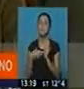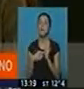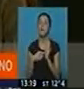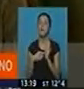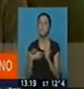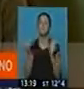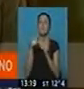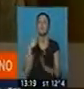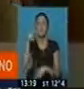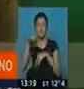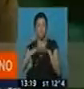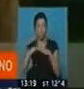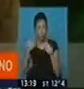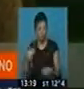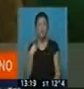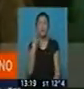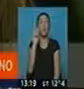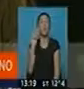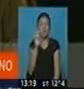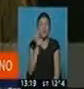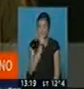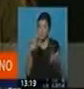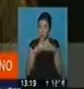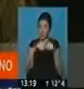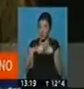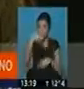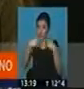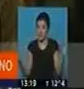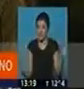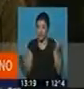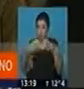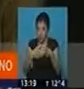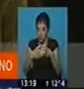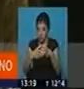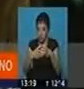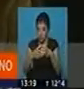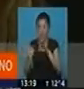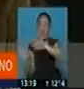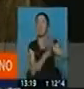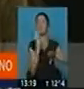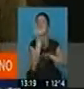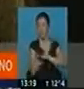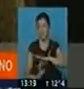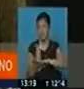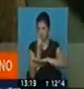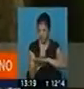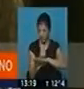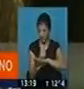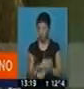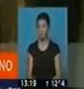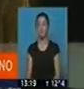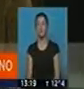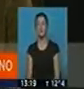esta situación? Y hay que ver si hay unidad de partidos en esto, y gobierne quien gobierne, si siguen con esto. Han traído el